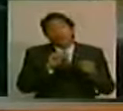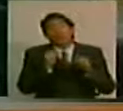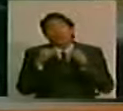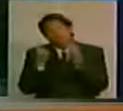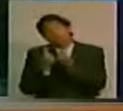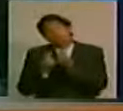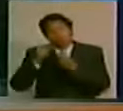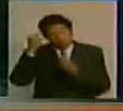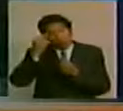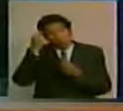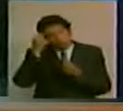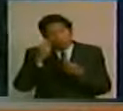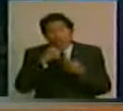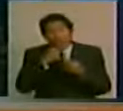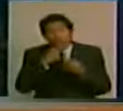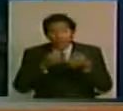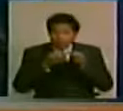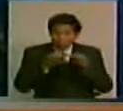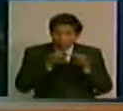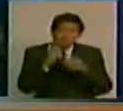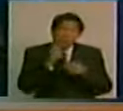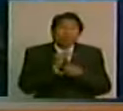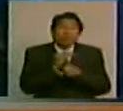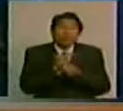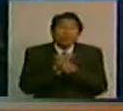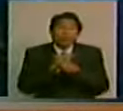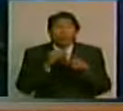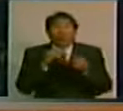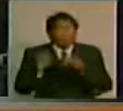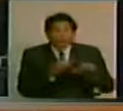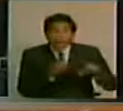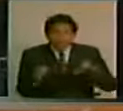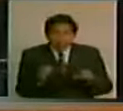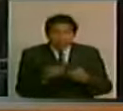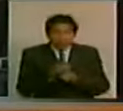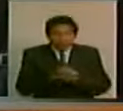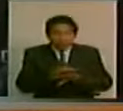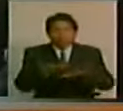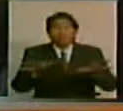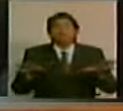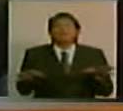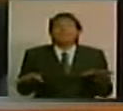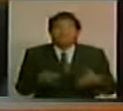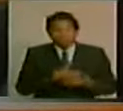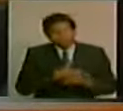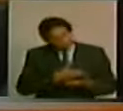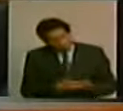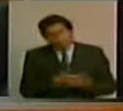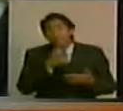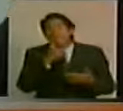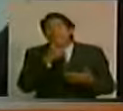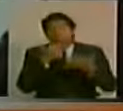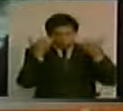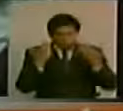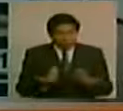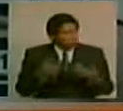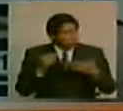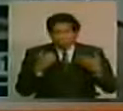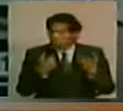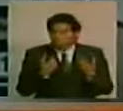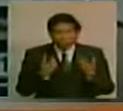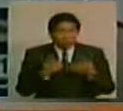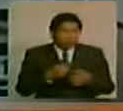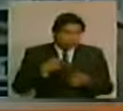pública, explica el viceministro de Pensiones, es hacer una distribución solidaria con quienes actualmente no cuentan